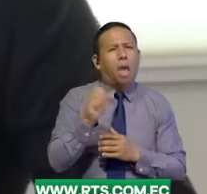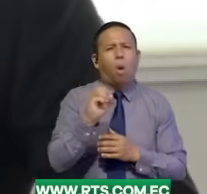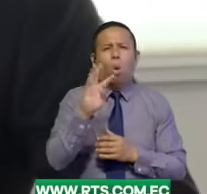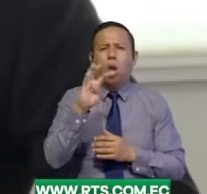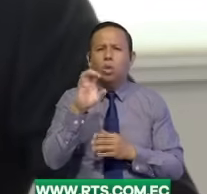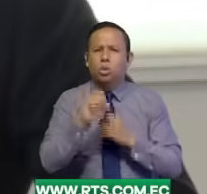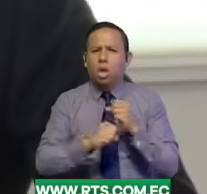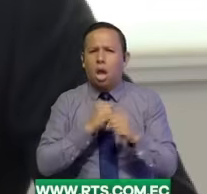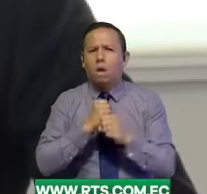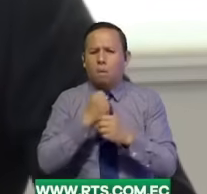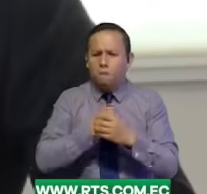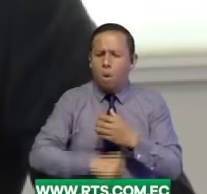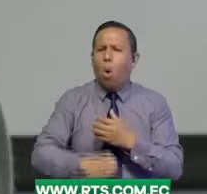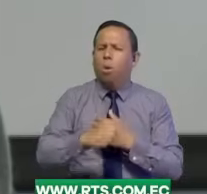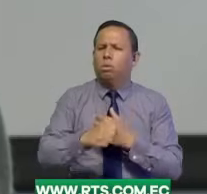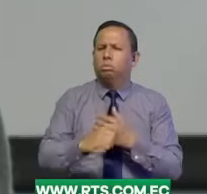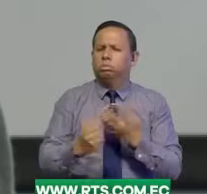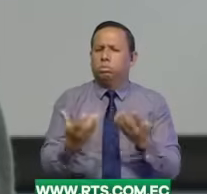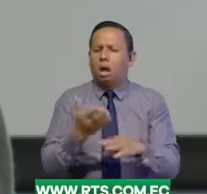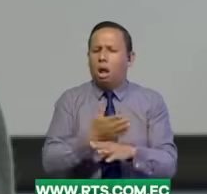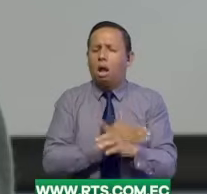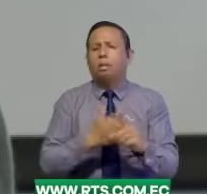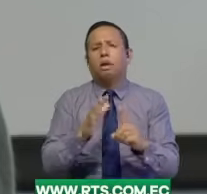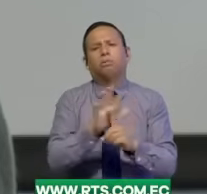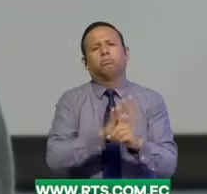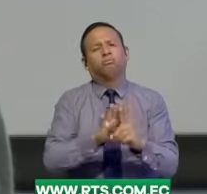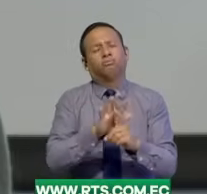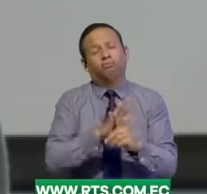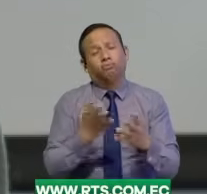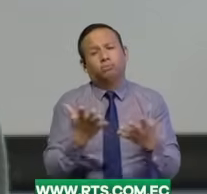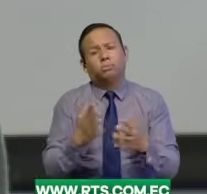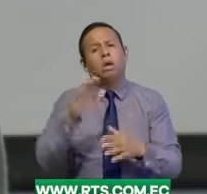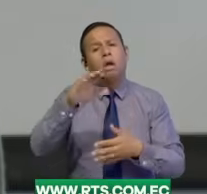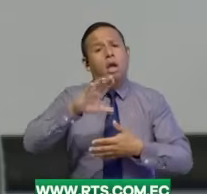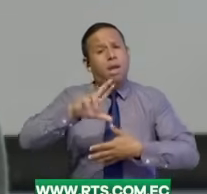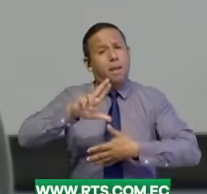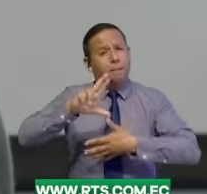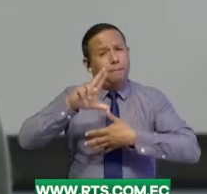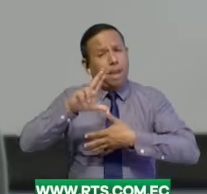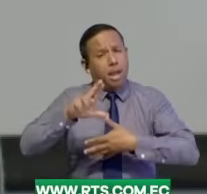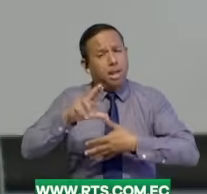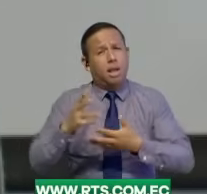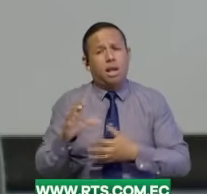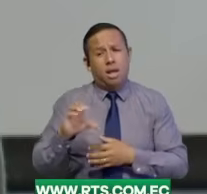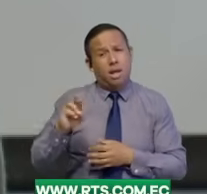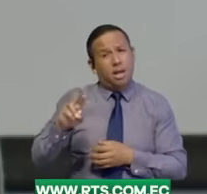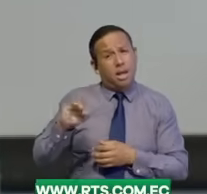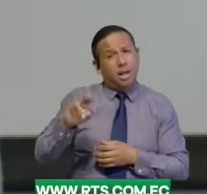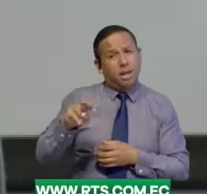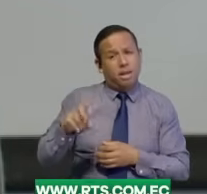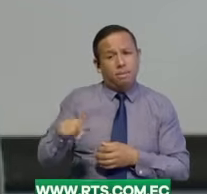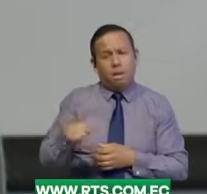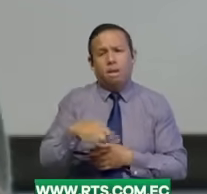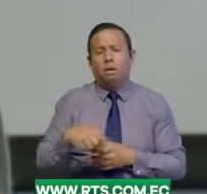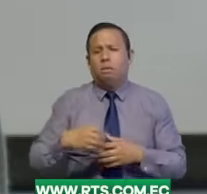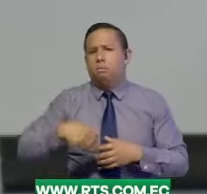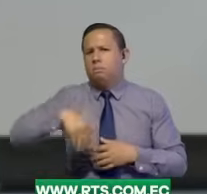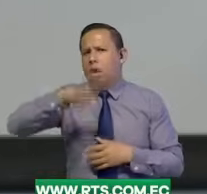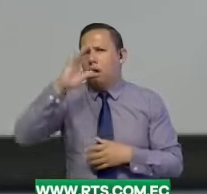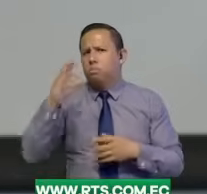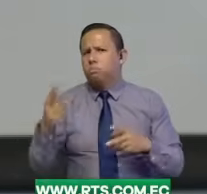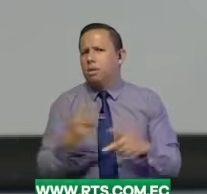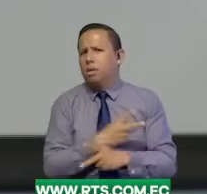que han sido víctimas de violencia sexual. América Latina y el Caribe es la región más violenta para la niñez,